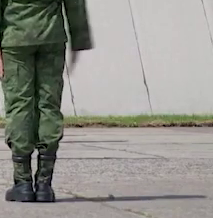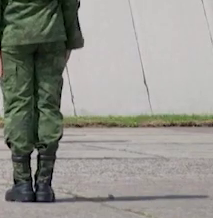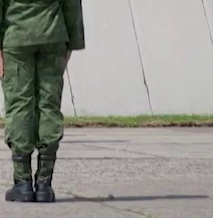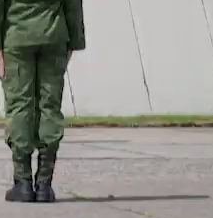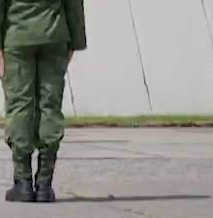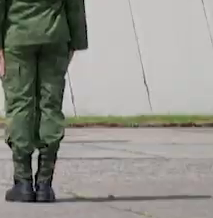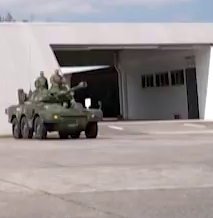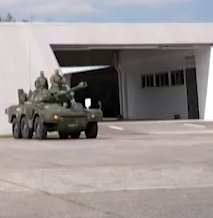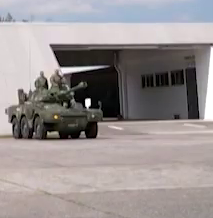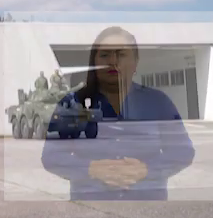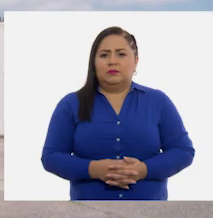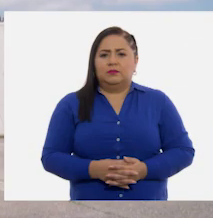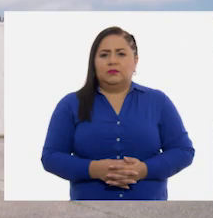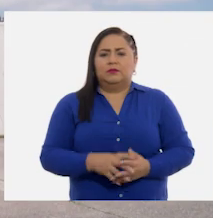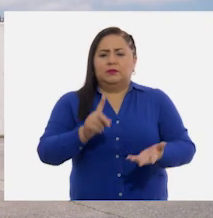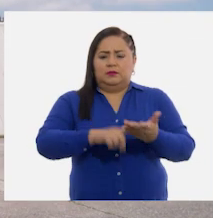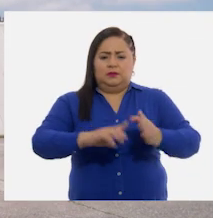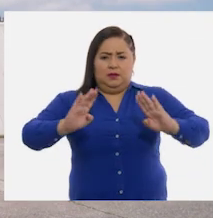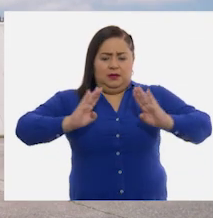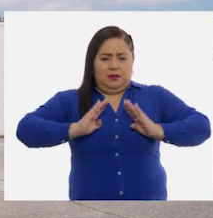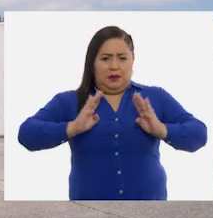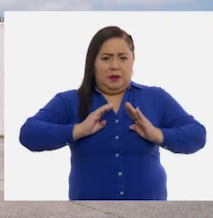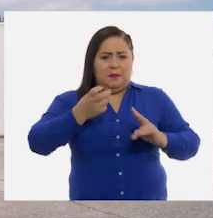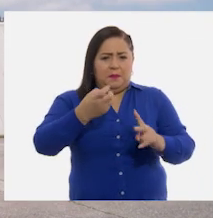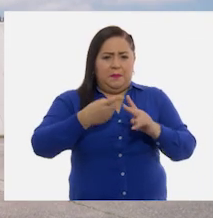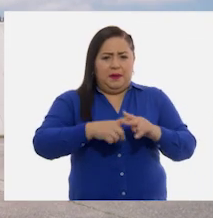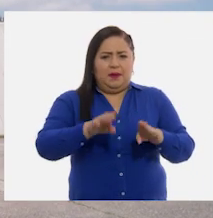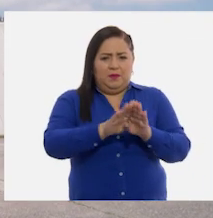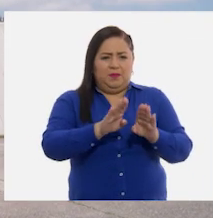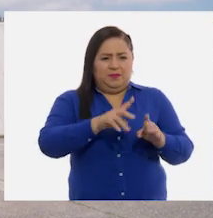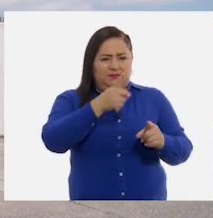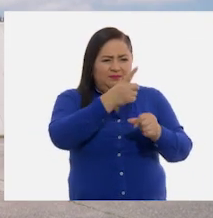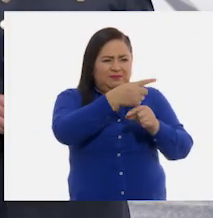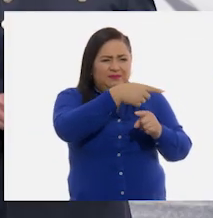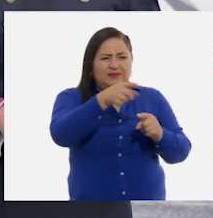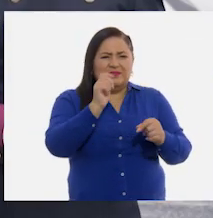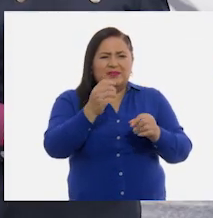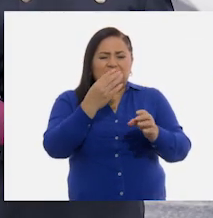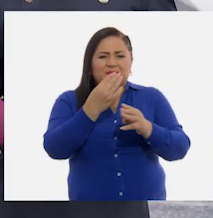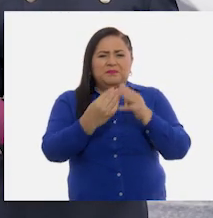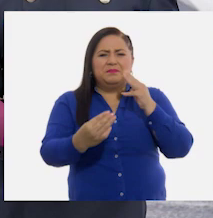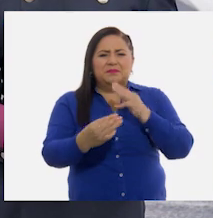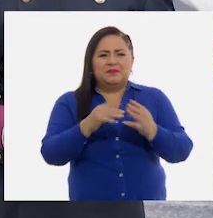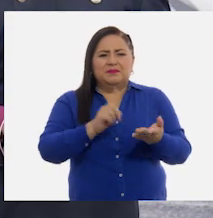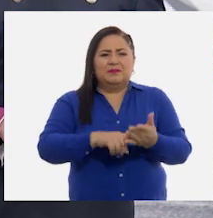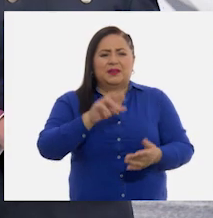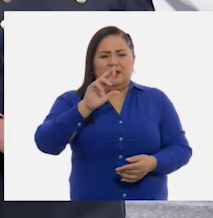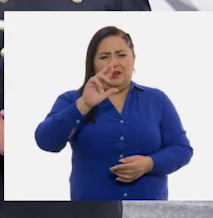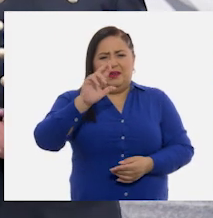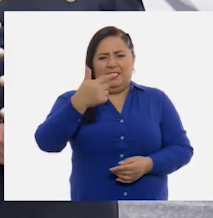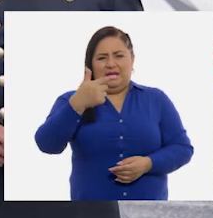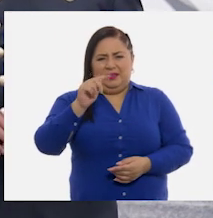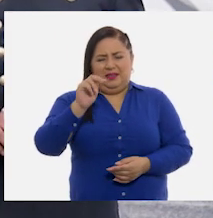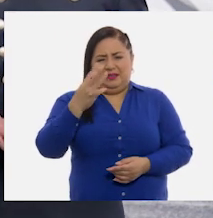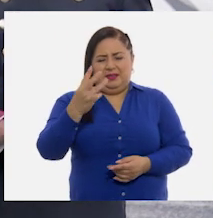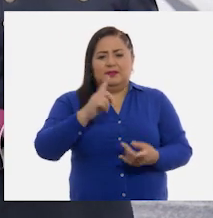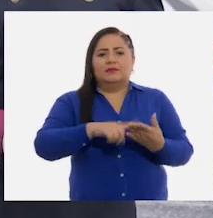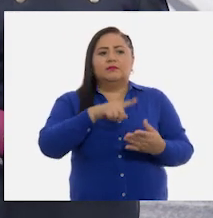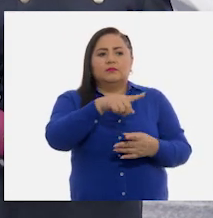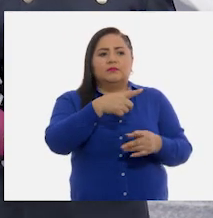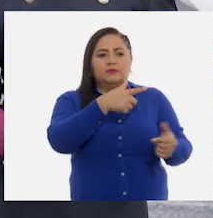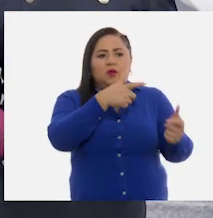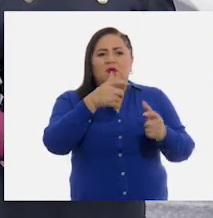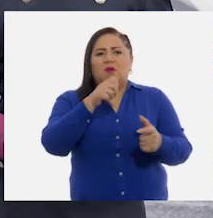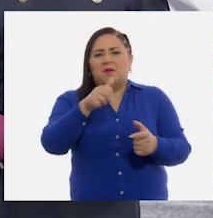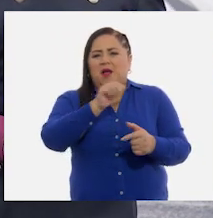En el Colegio Militar contamos con los vehículos de marca Panar, que son el BRC 6x6, el